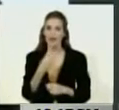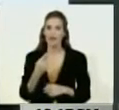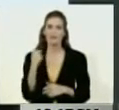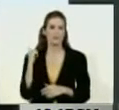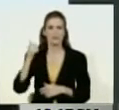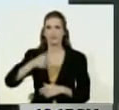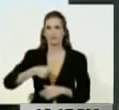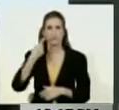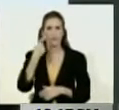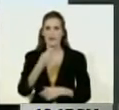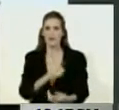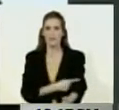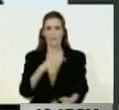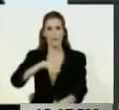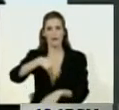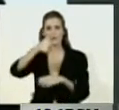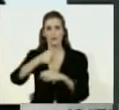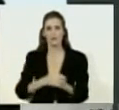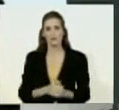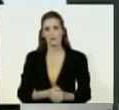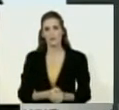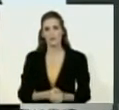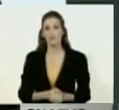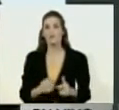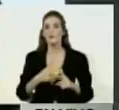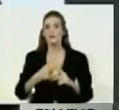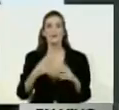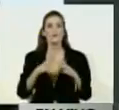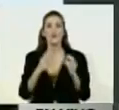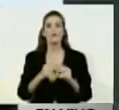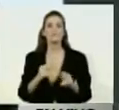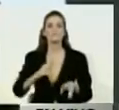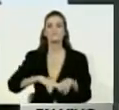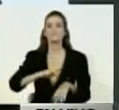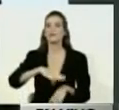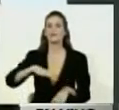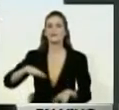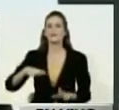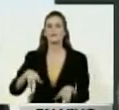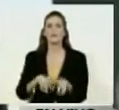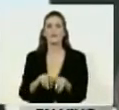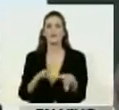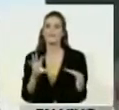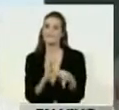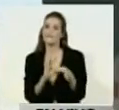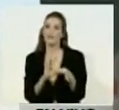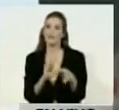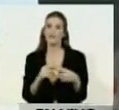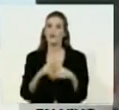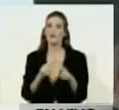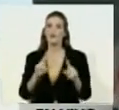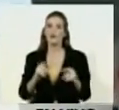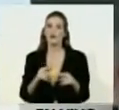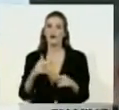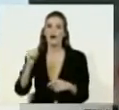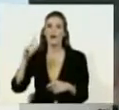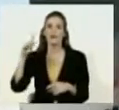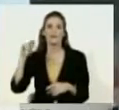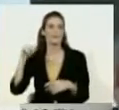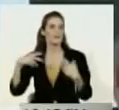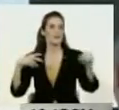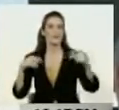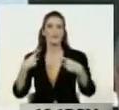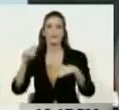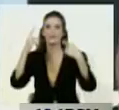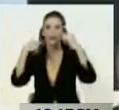sin ver a Adán. Y todo, de verdad, desde pequeño, muy unidos, pues. Pero bueno, Adán se fue primero,